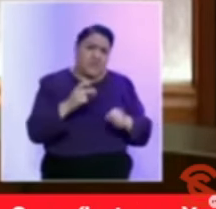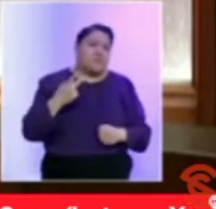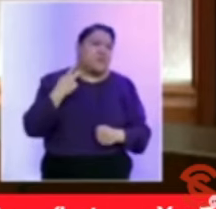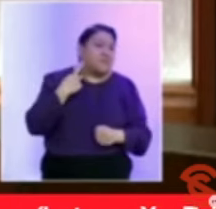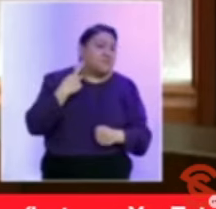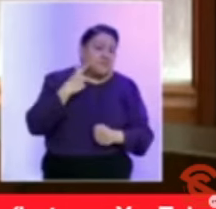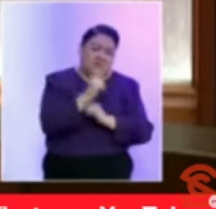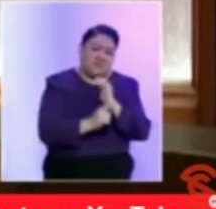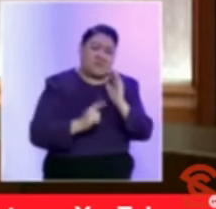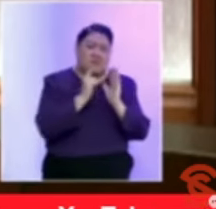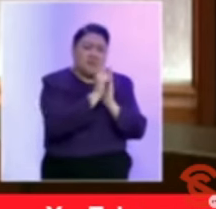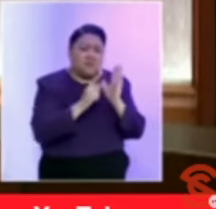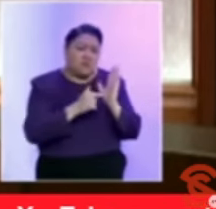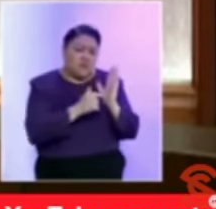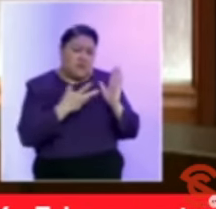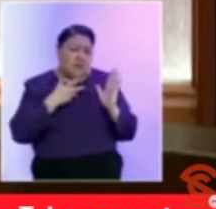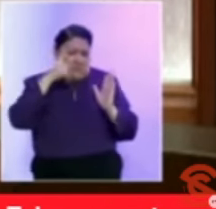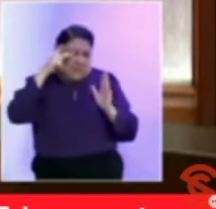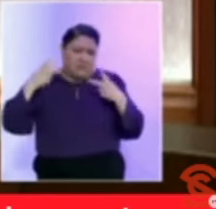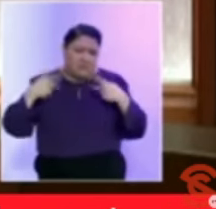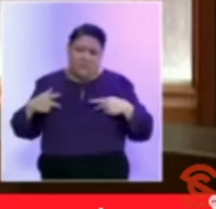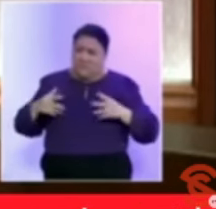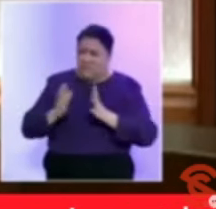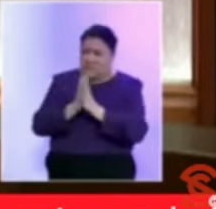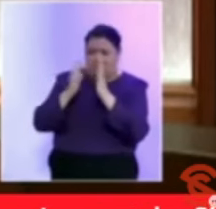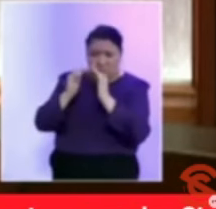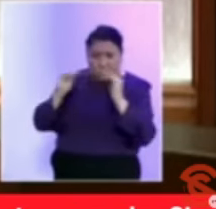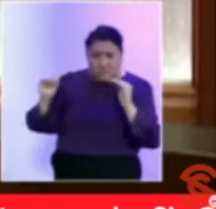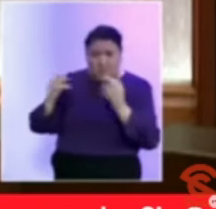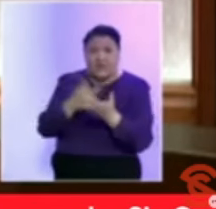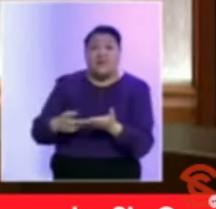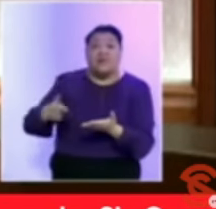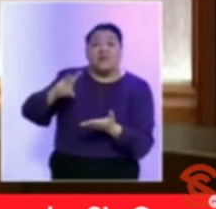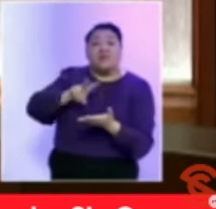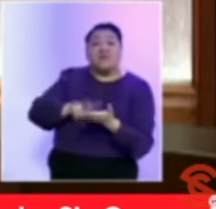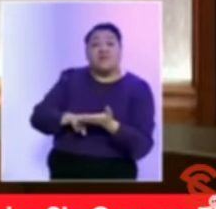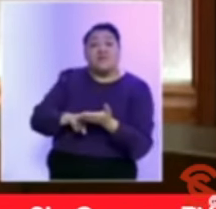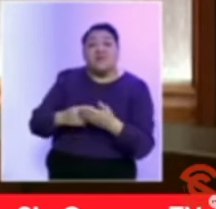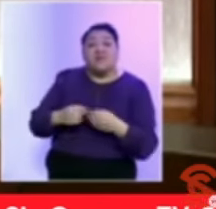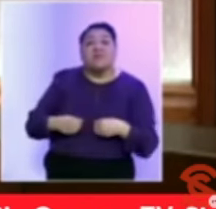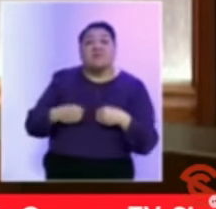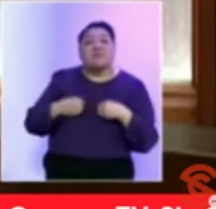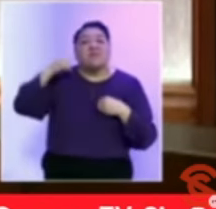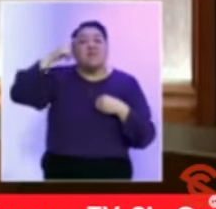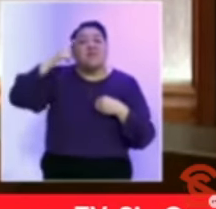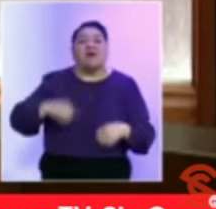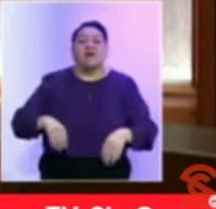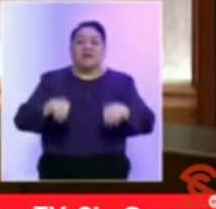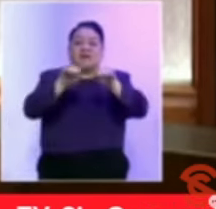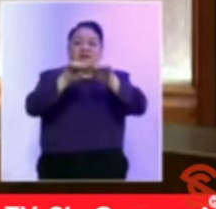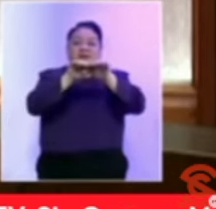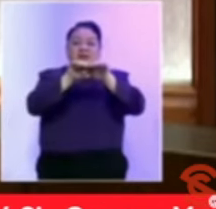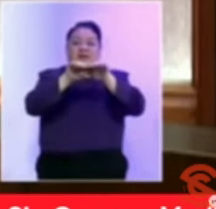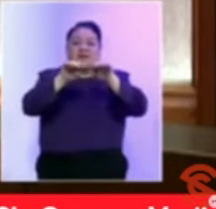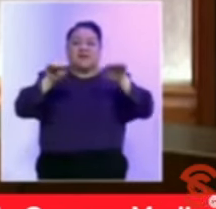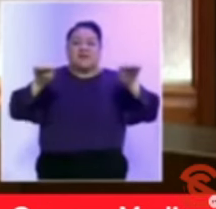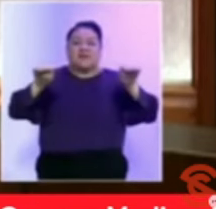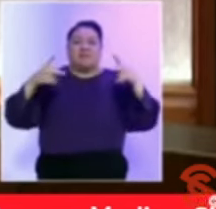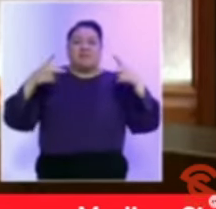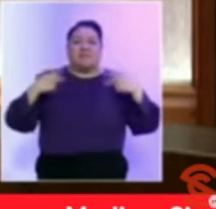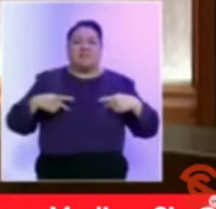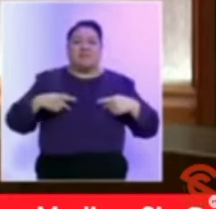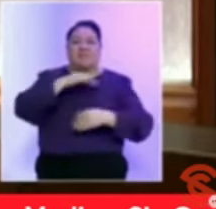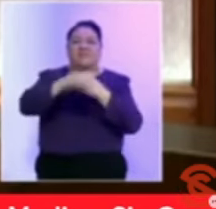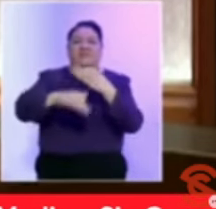jurídico sino como una forma de vida que garantiza equilibrios y libertades para la